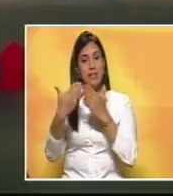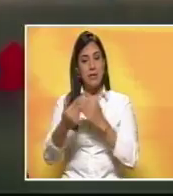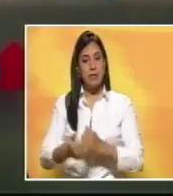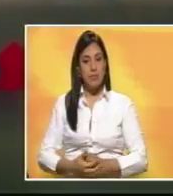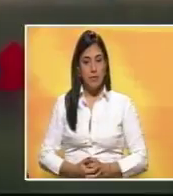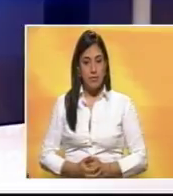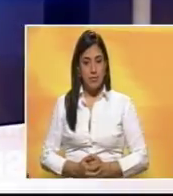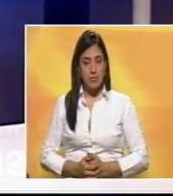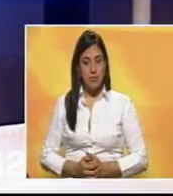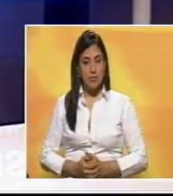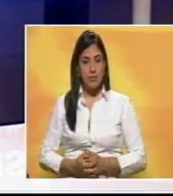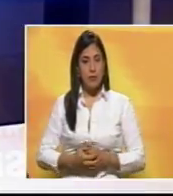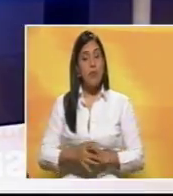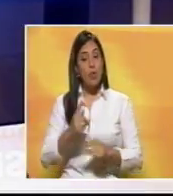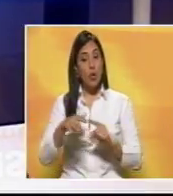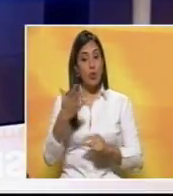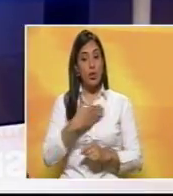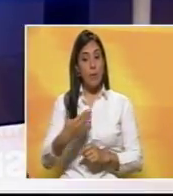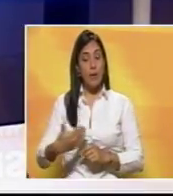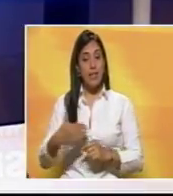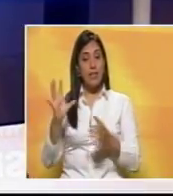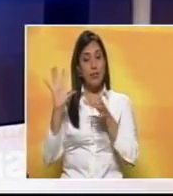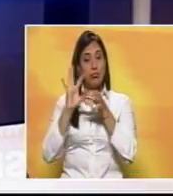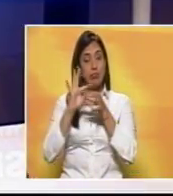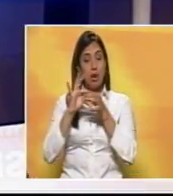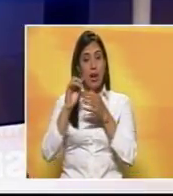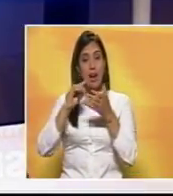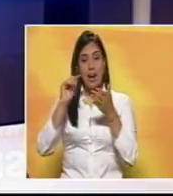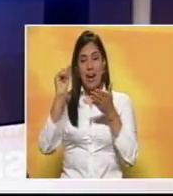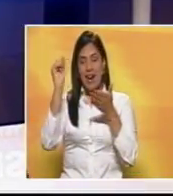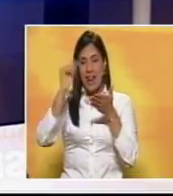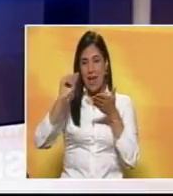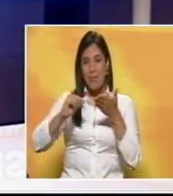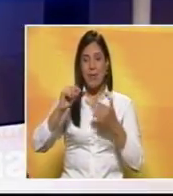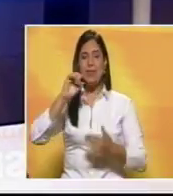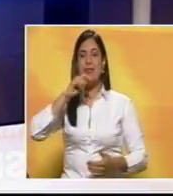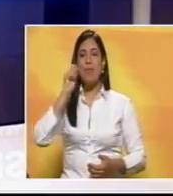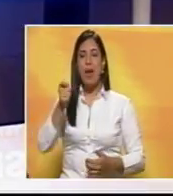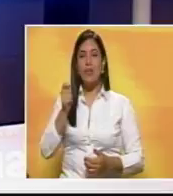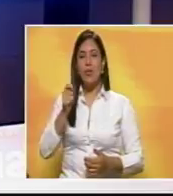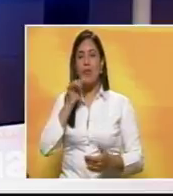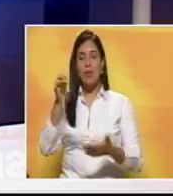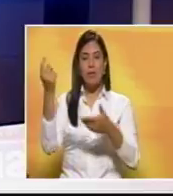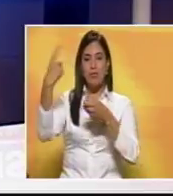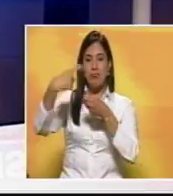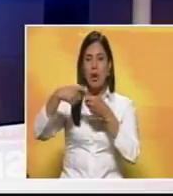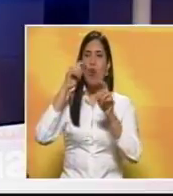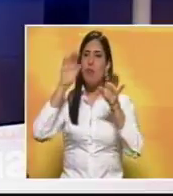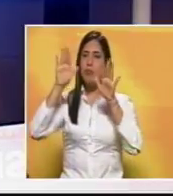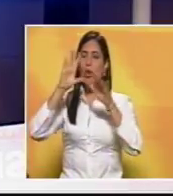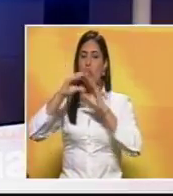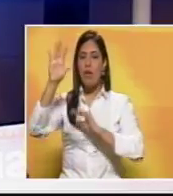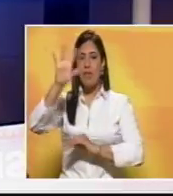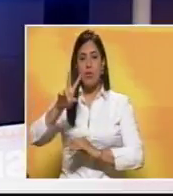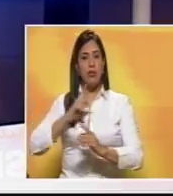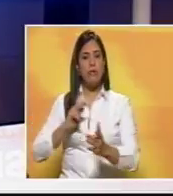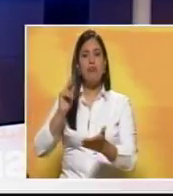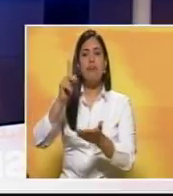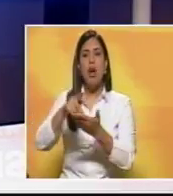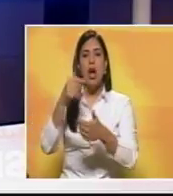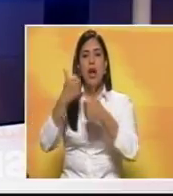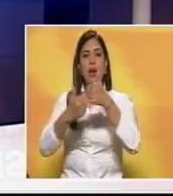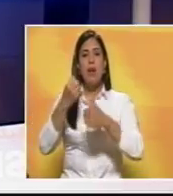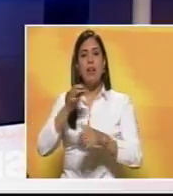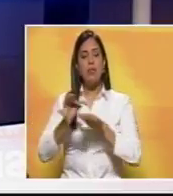testigos. El presidente de la Alianza del Lápiz, Antonio Ecarri, informó que recorrerá el país y no se lanzará a la alcaldía del